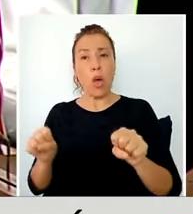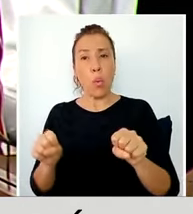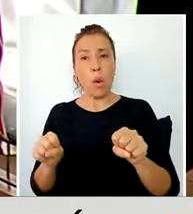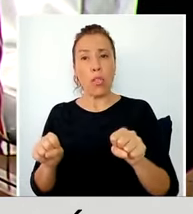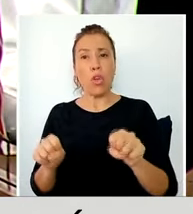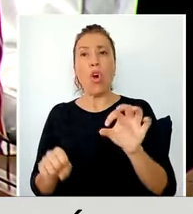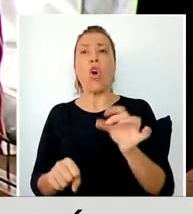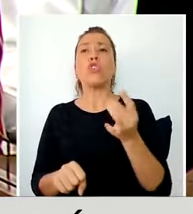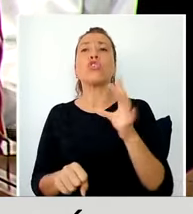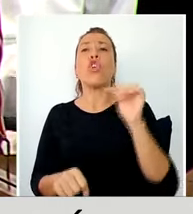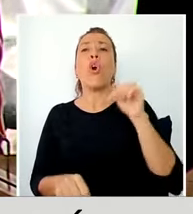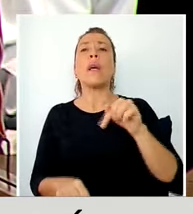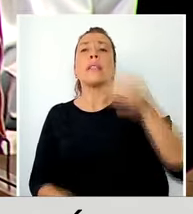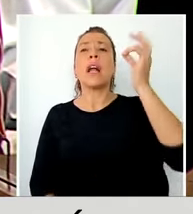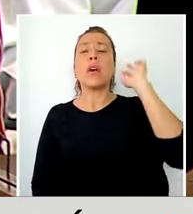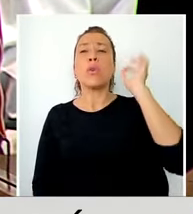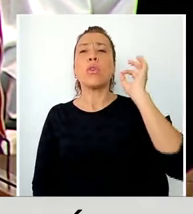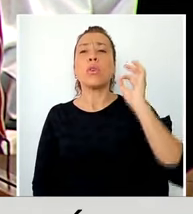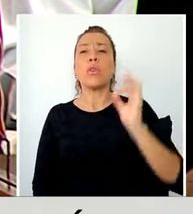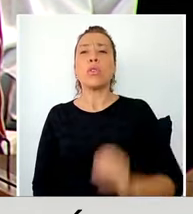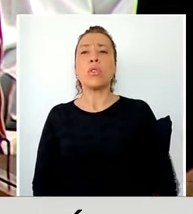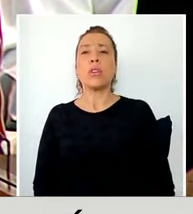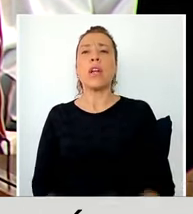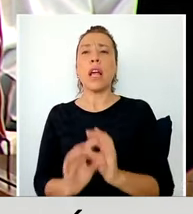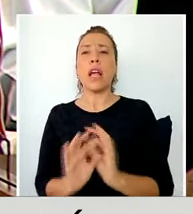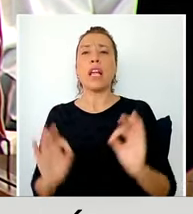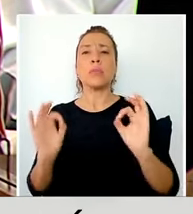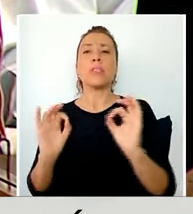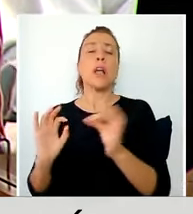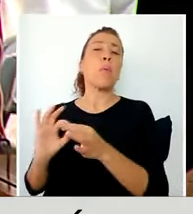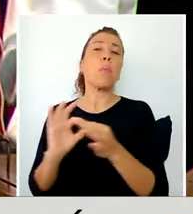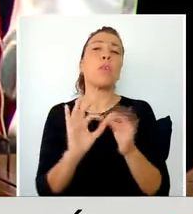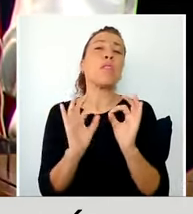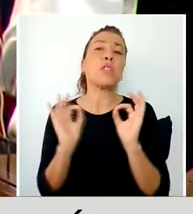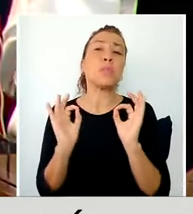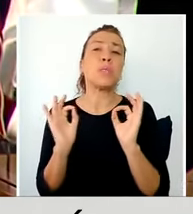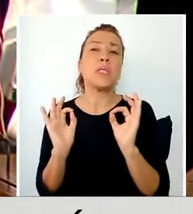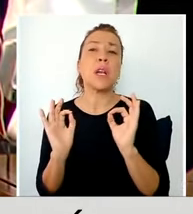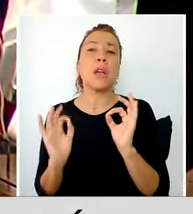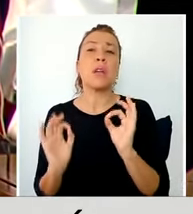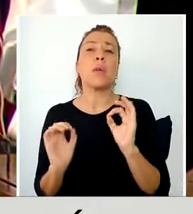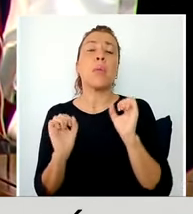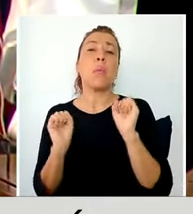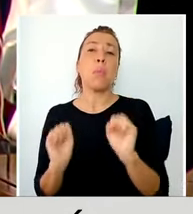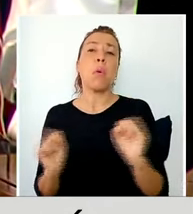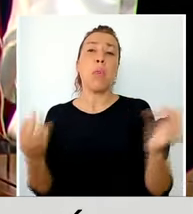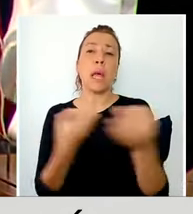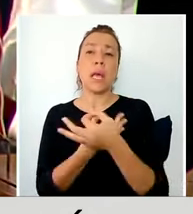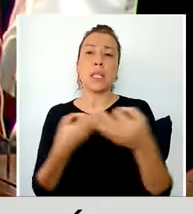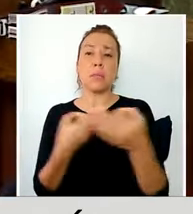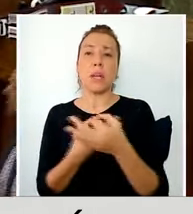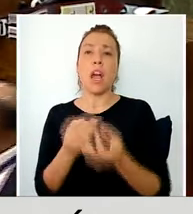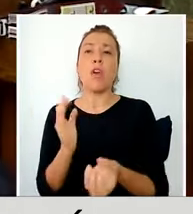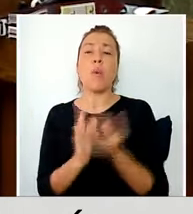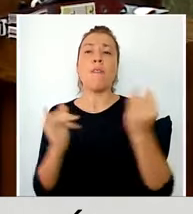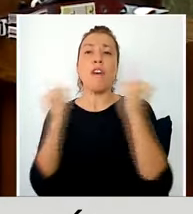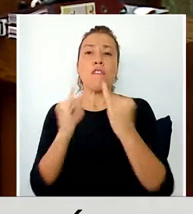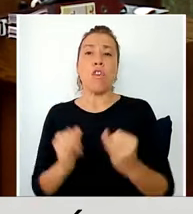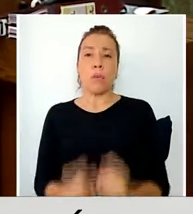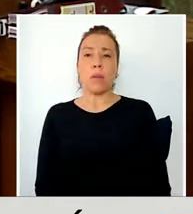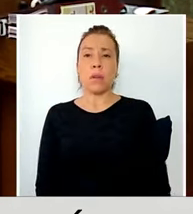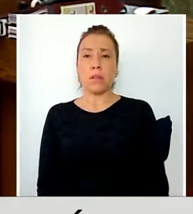por esta sesión día extraordinario por alguna razón en particular si nos puede explicar este nuevo modus operandi gracias presidente